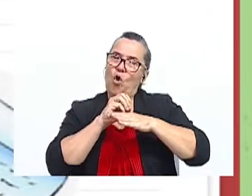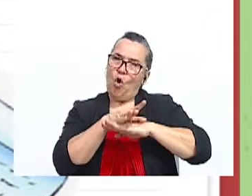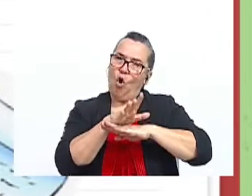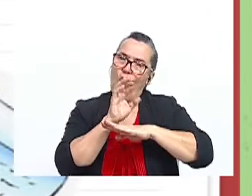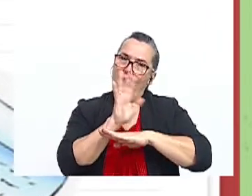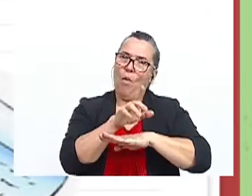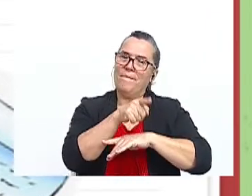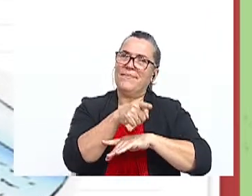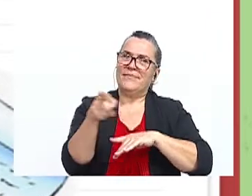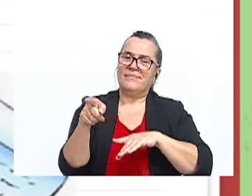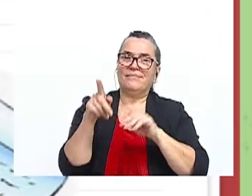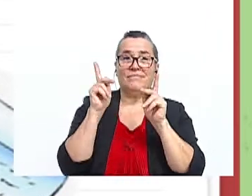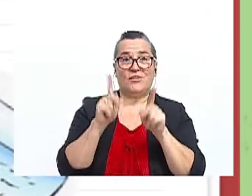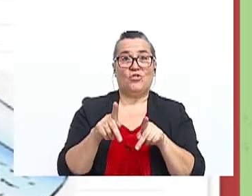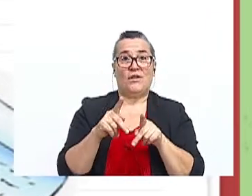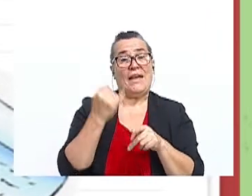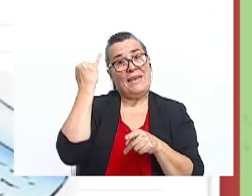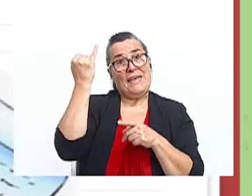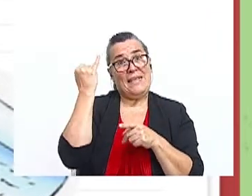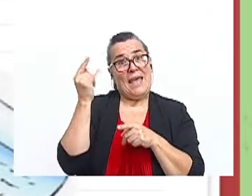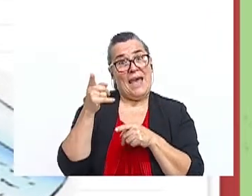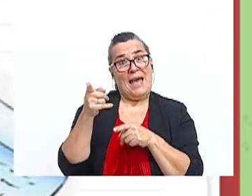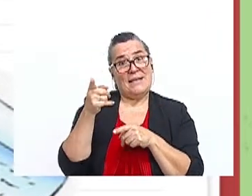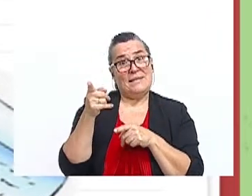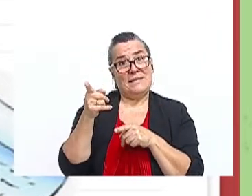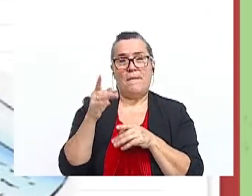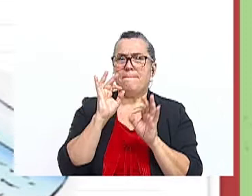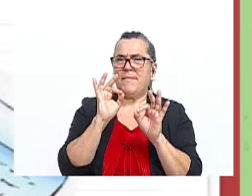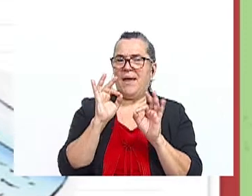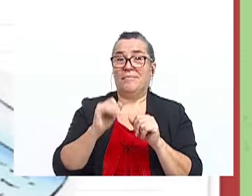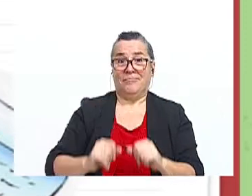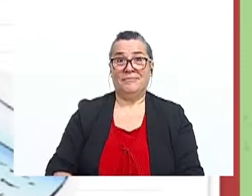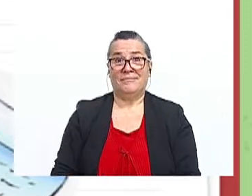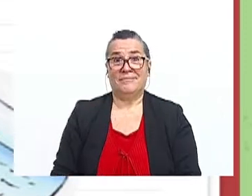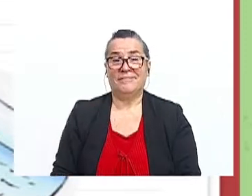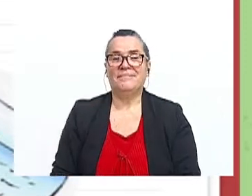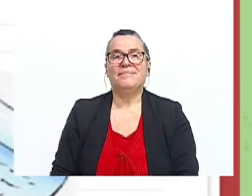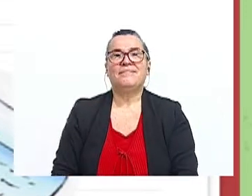las ideas que está planteando están bien.